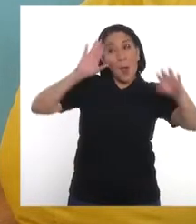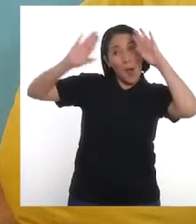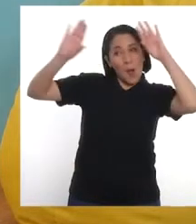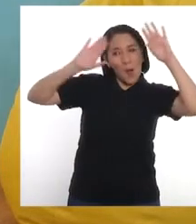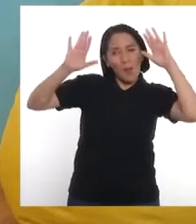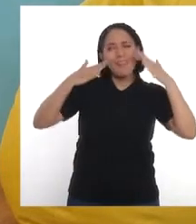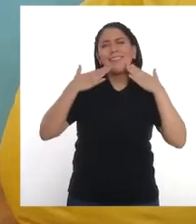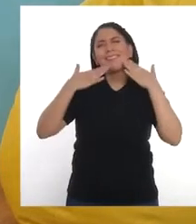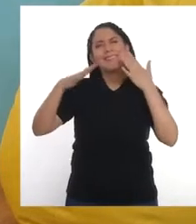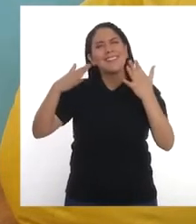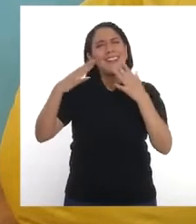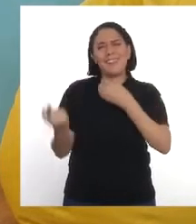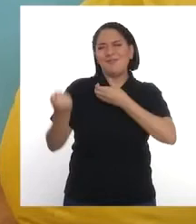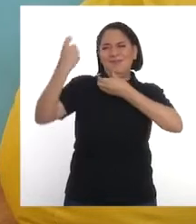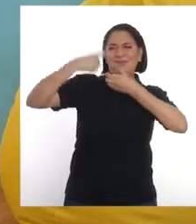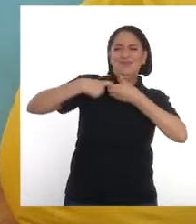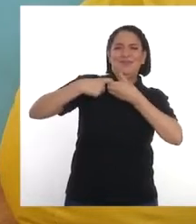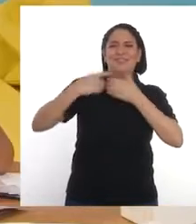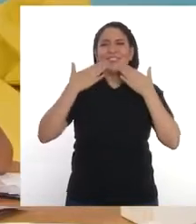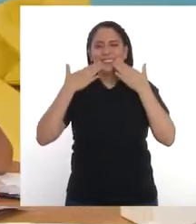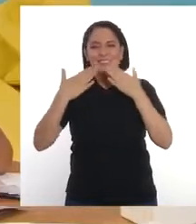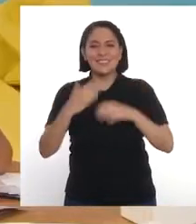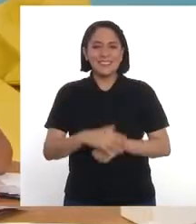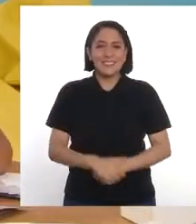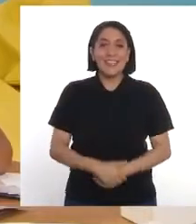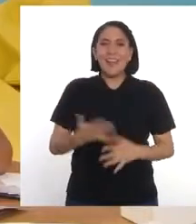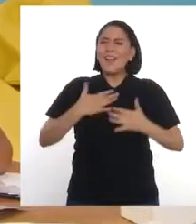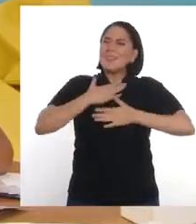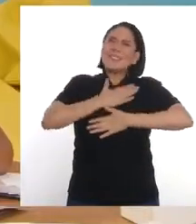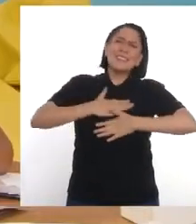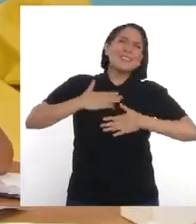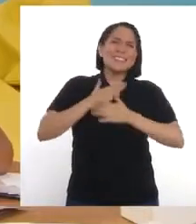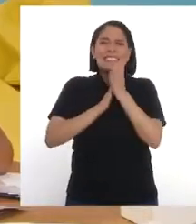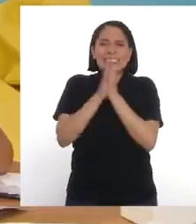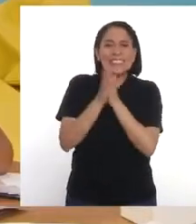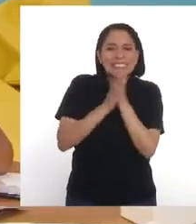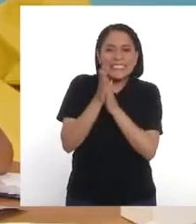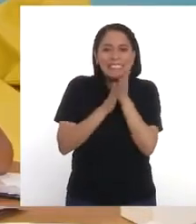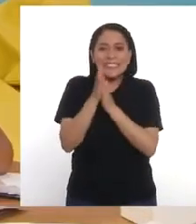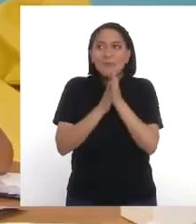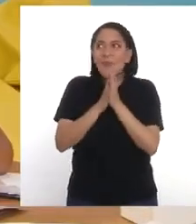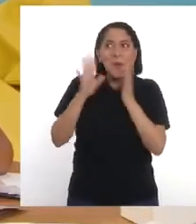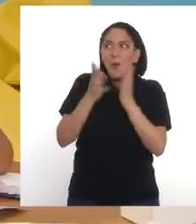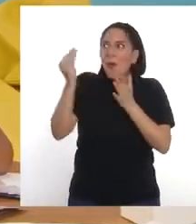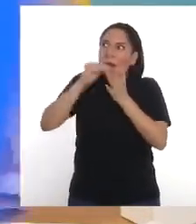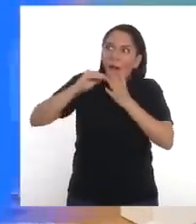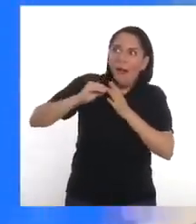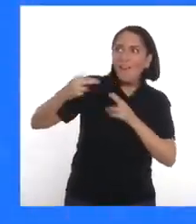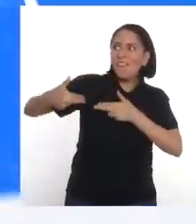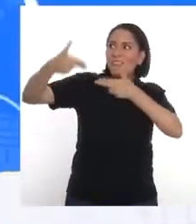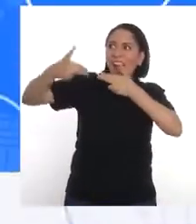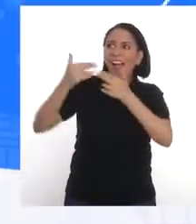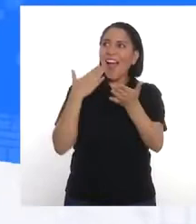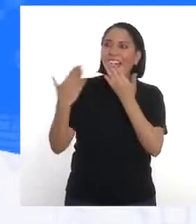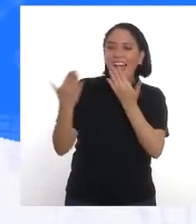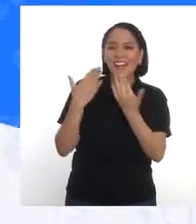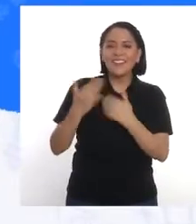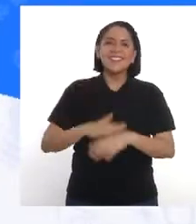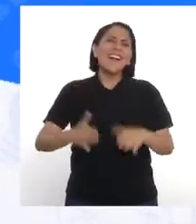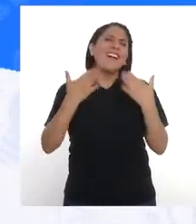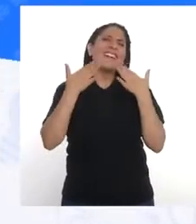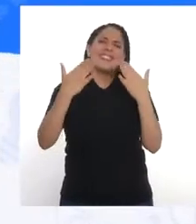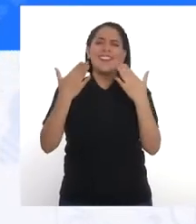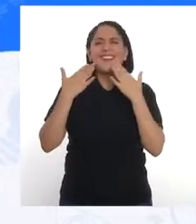Hola Luis, gracias por acompañarnos nuevamente. Estamos muy entusiasmadas y entusiasmados por volver a hablar contigo. Gracias